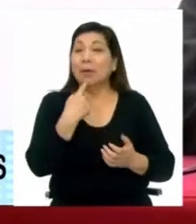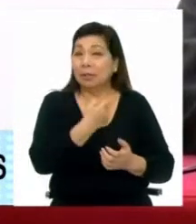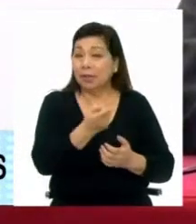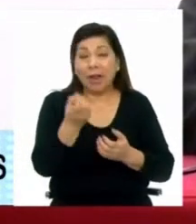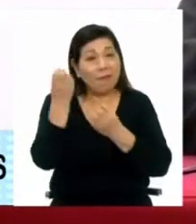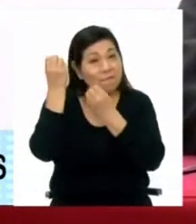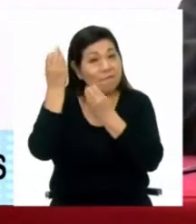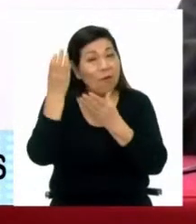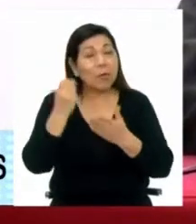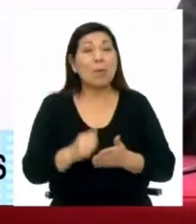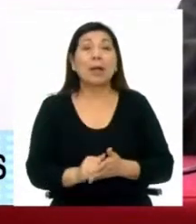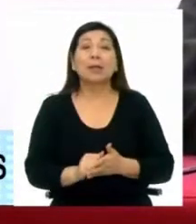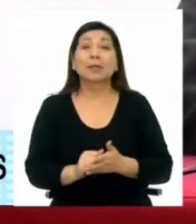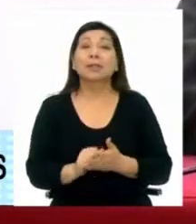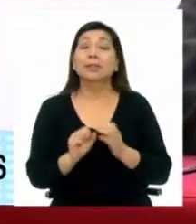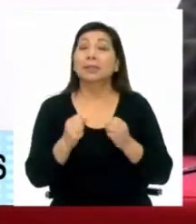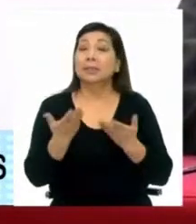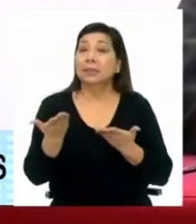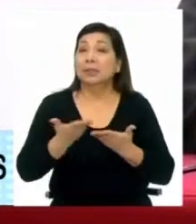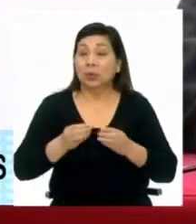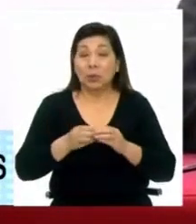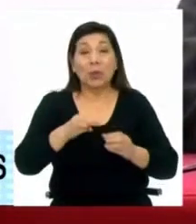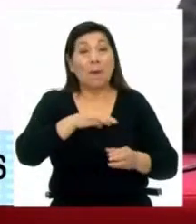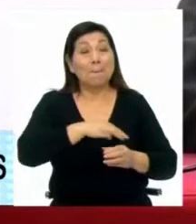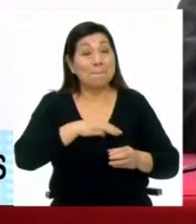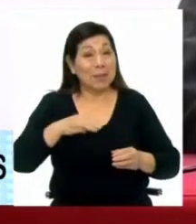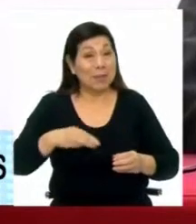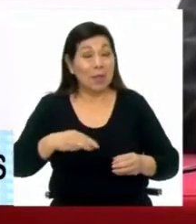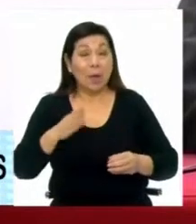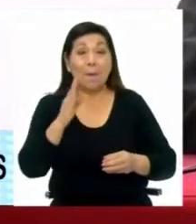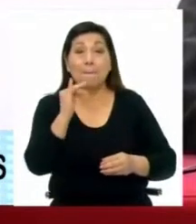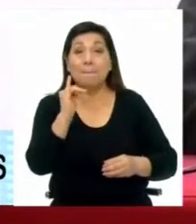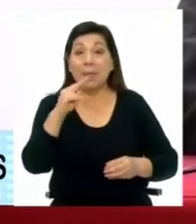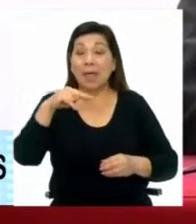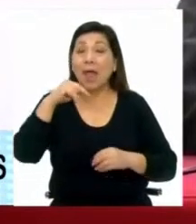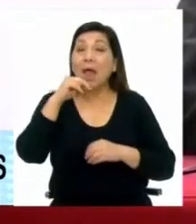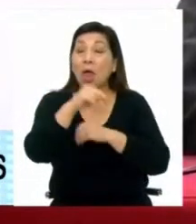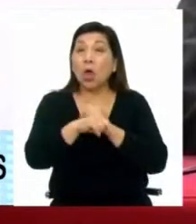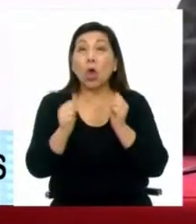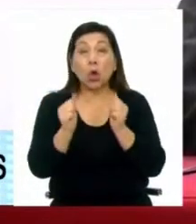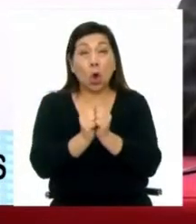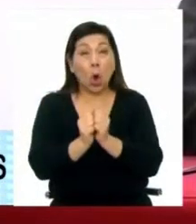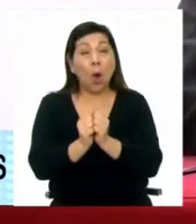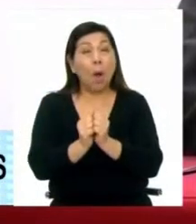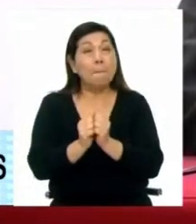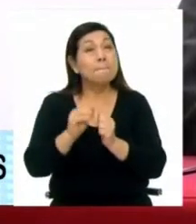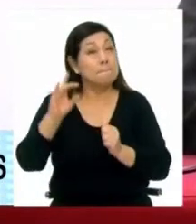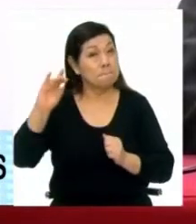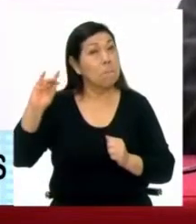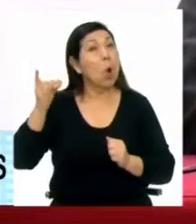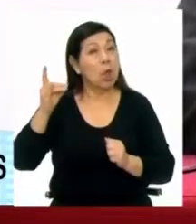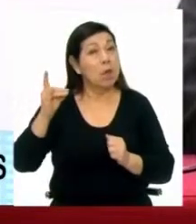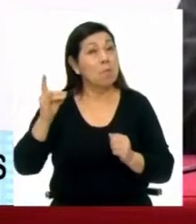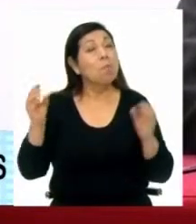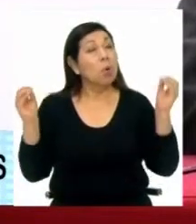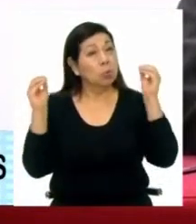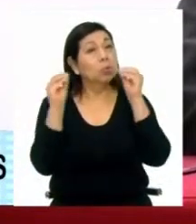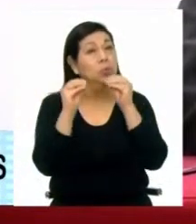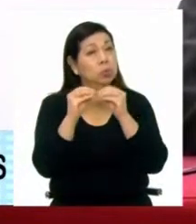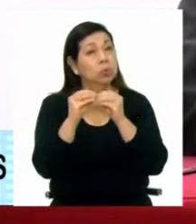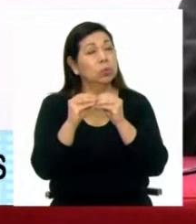nosotros informar. Hemos tenido el gabinete binacional con Bolivia y allí hemos